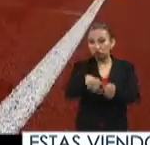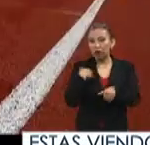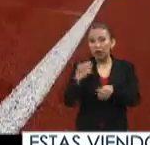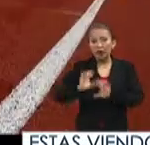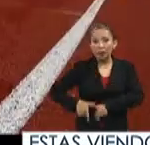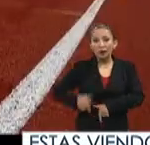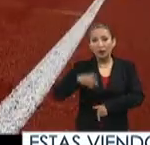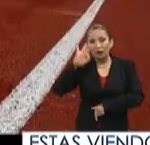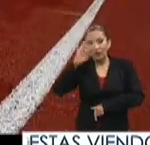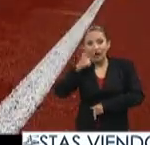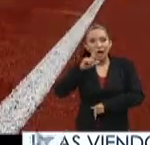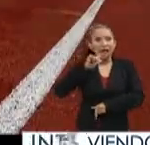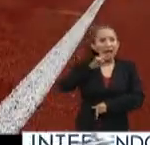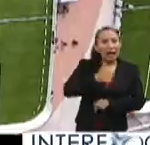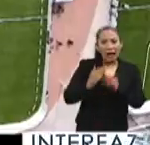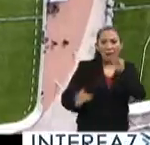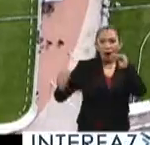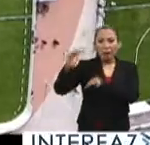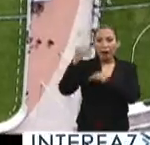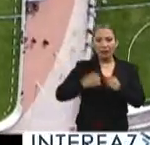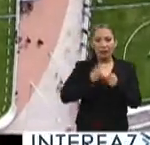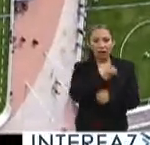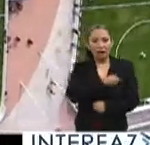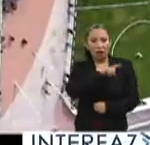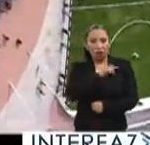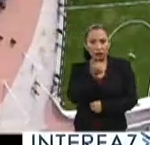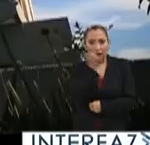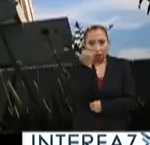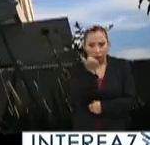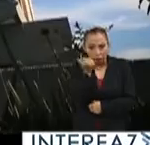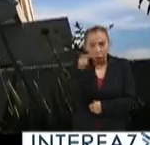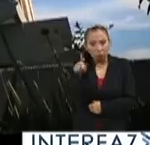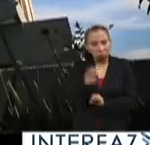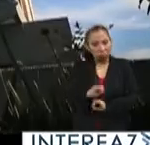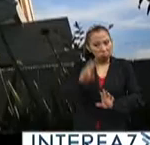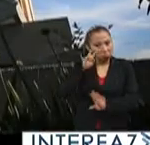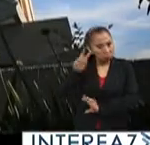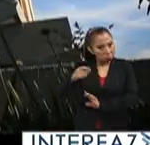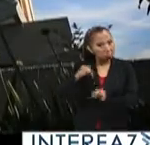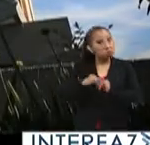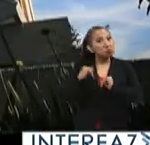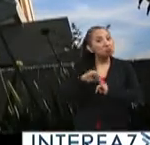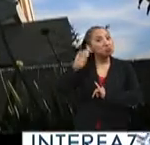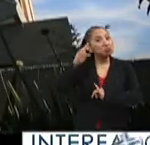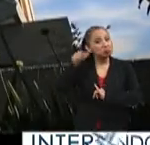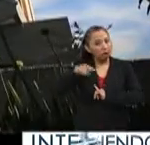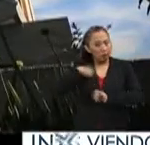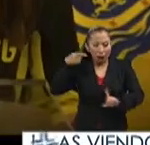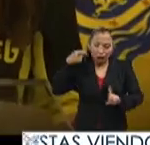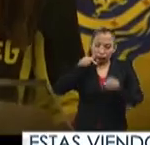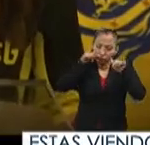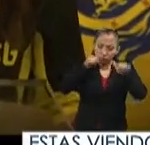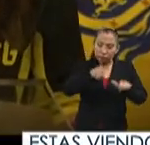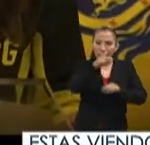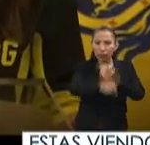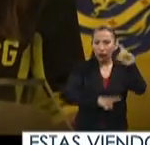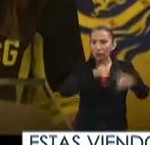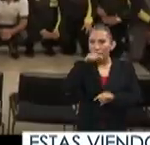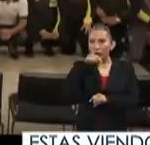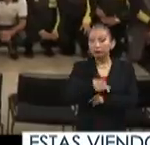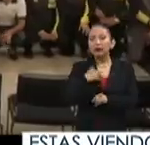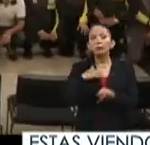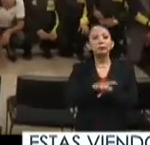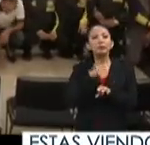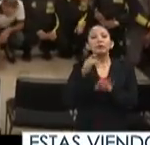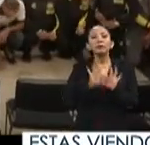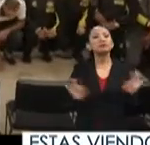campeonatos federados, Liga de Grado Superior y Vida Saludable Estudiantil. Es evidente que la institución ha puesto especial atención en el deporte.